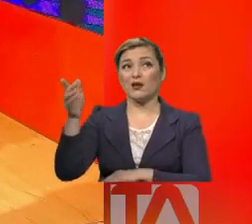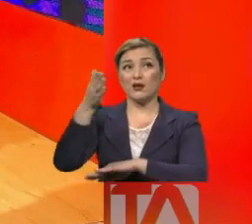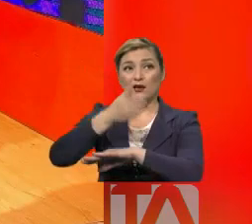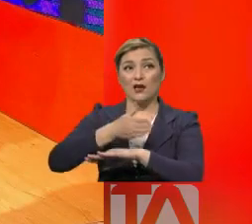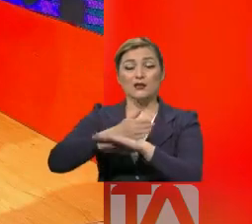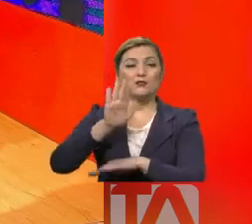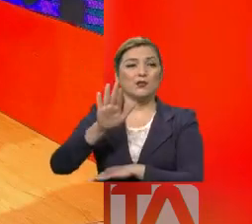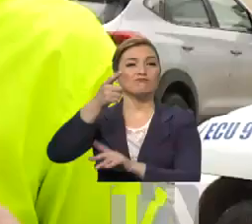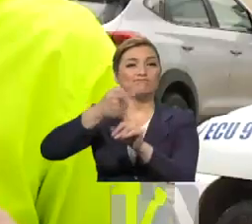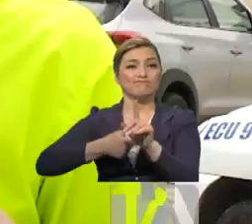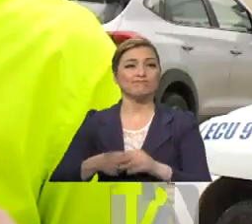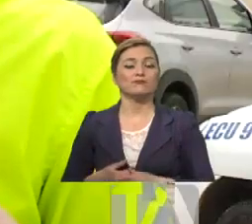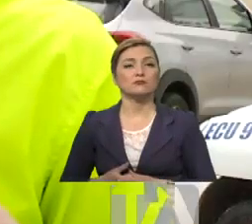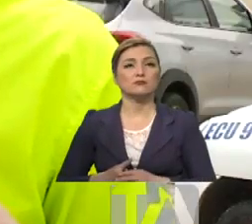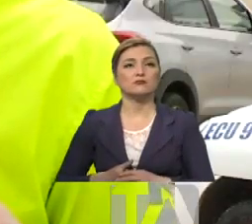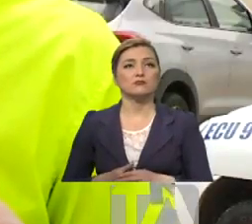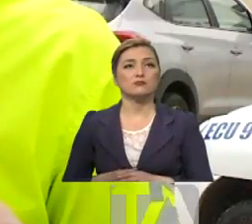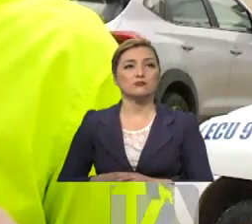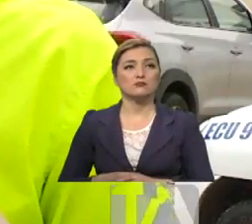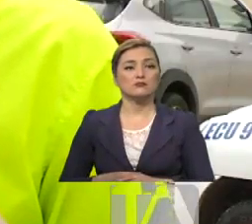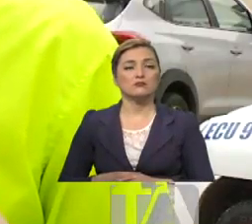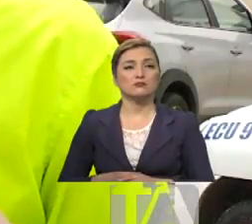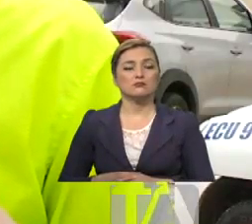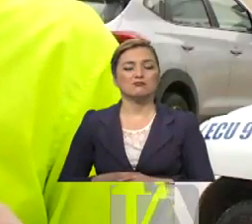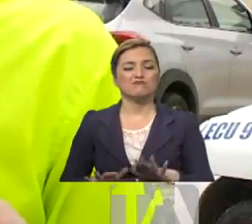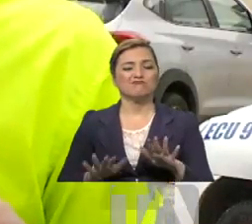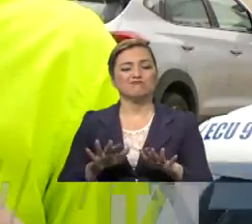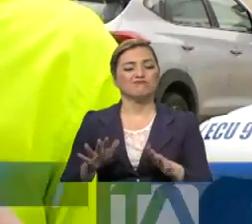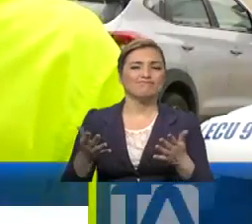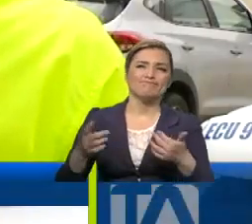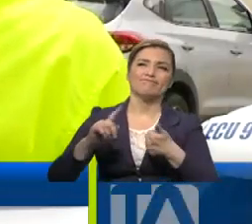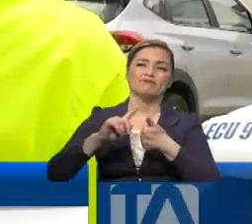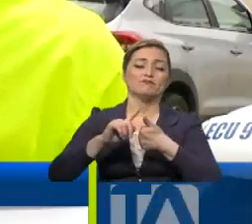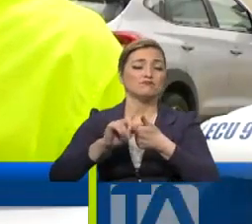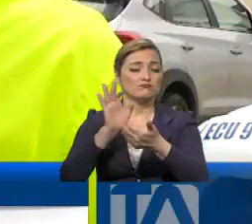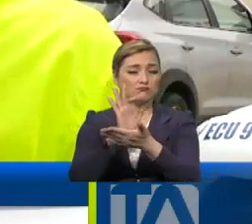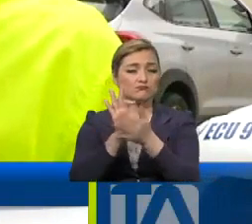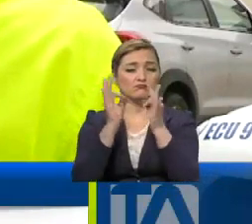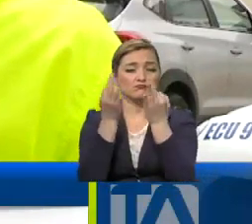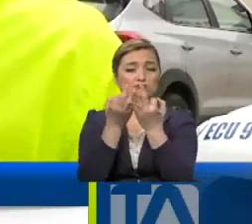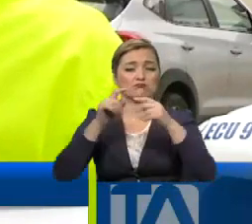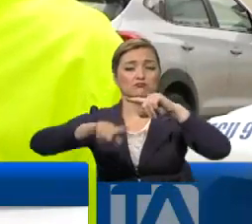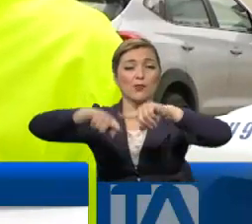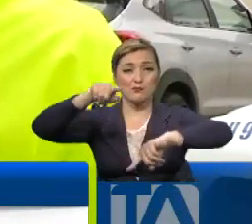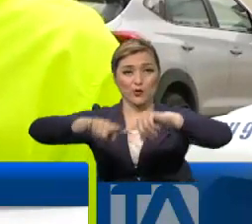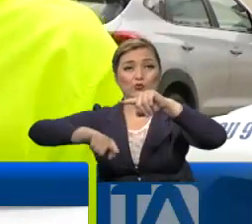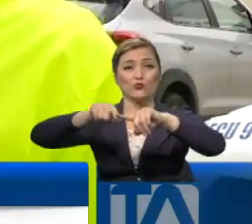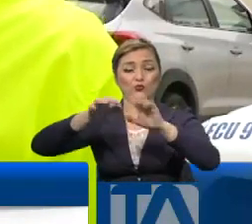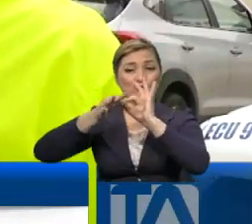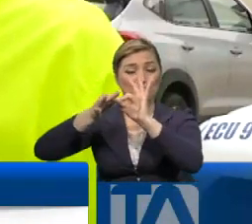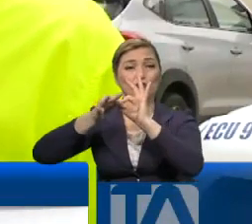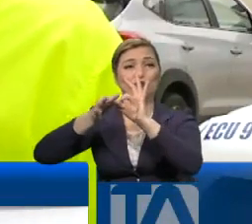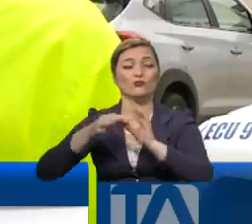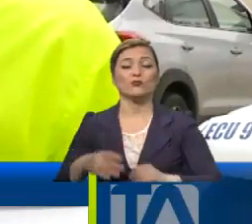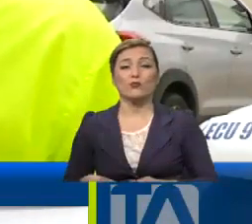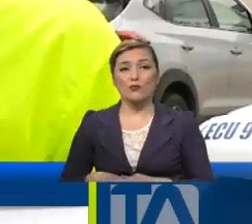recibido Ruales meses atrás. Están manejando varias hipótesis, entre ellas hay versiones de familiares, de compañeros que